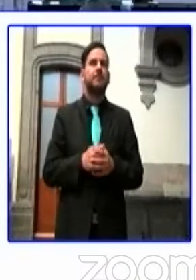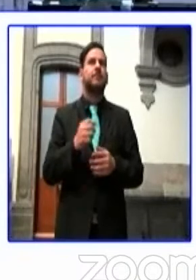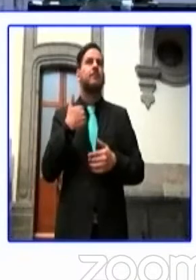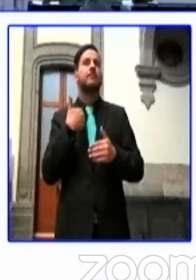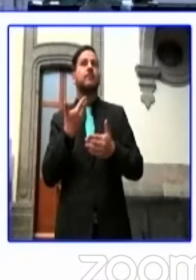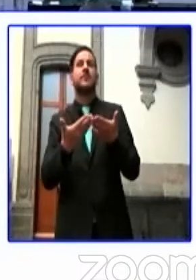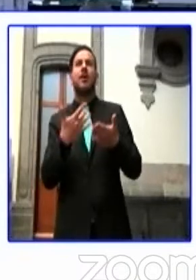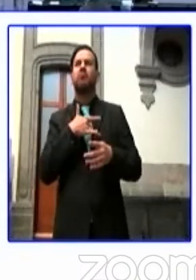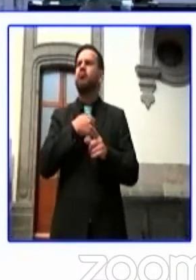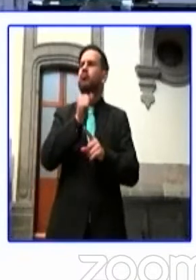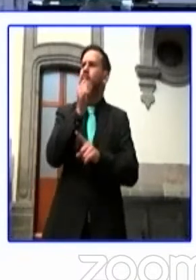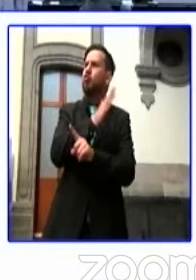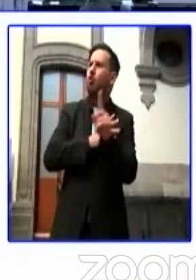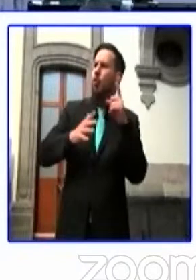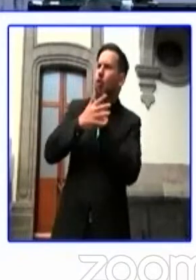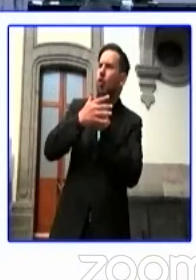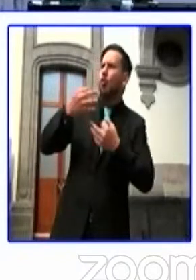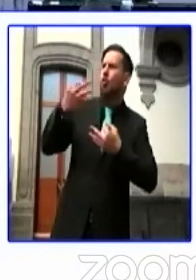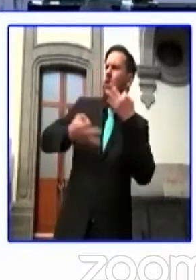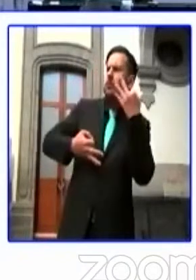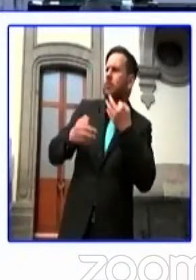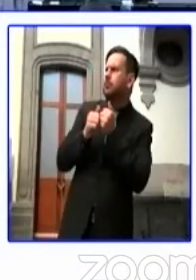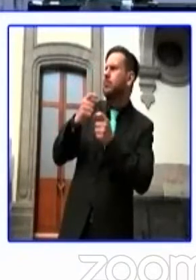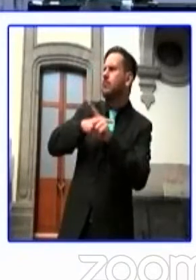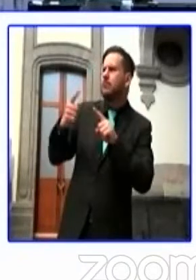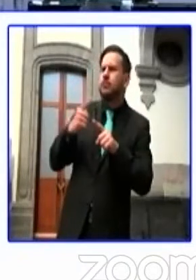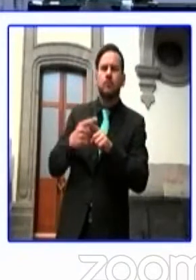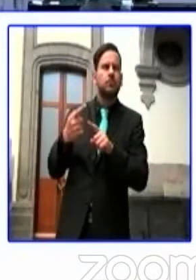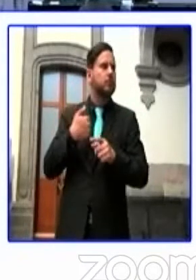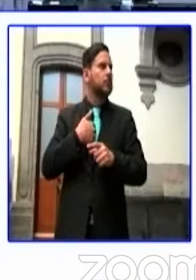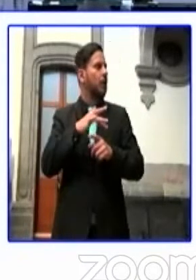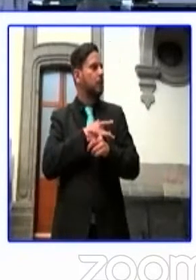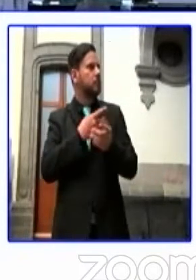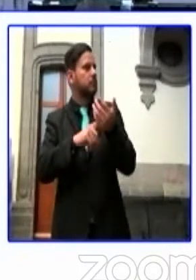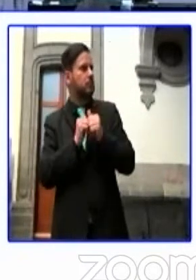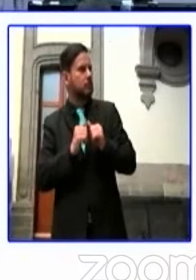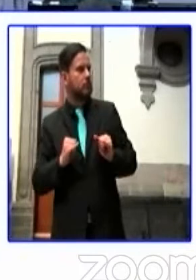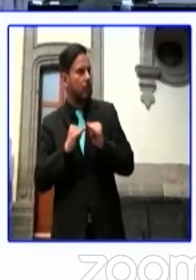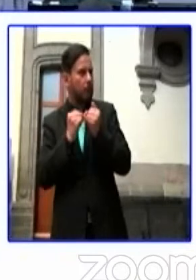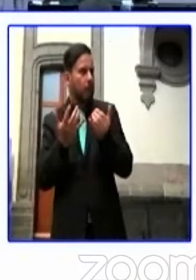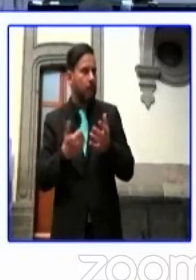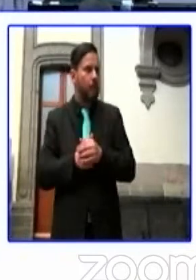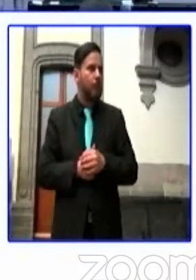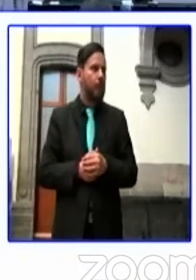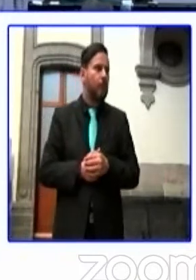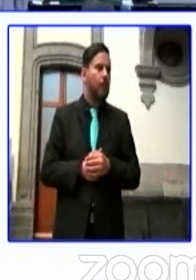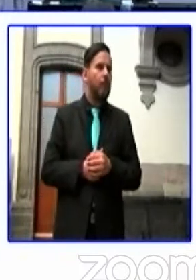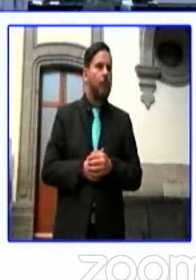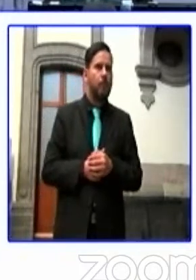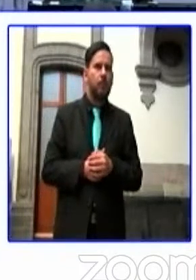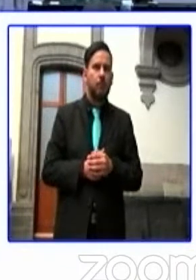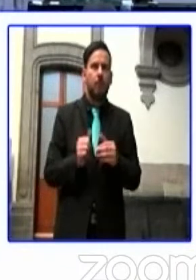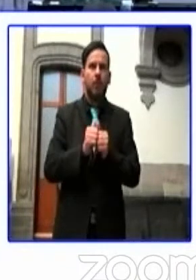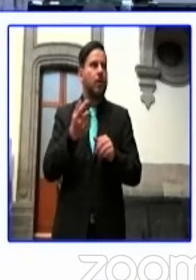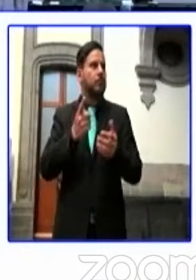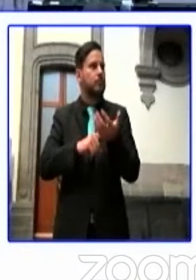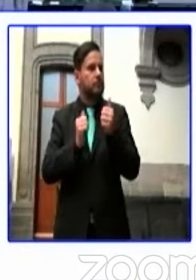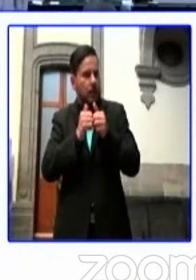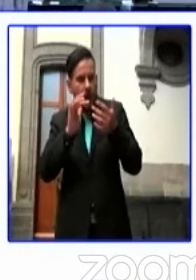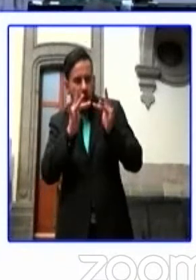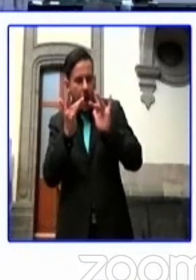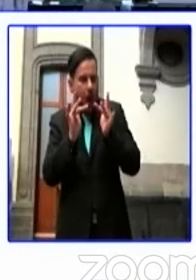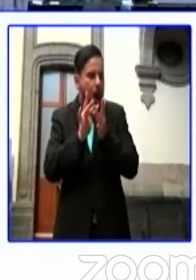el entorno jurídico, las estrategias y planes de desinstitucionalización, servicios y redes de apoyos